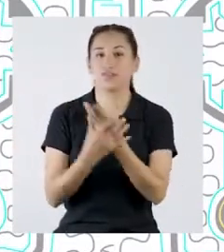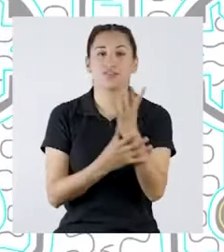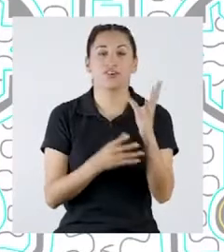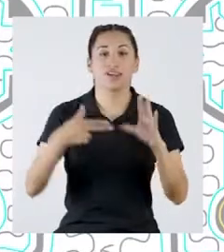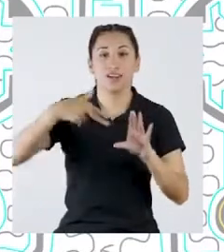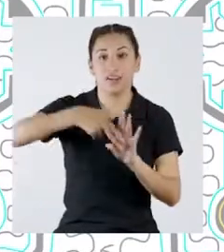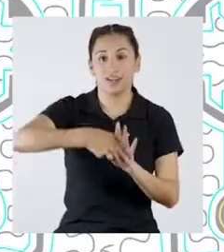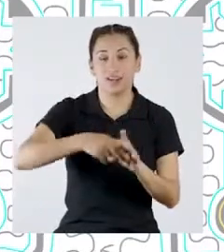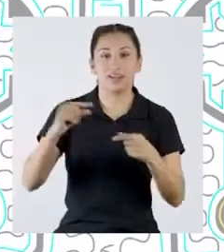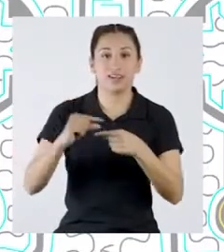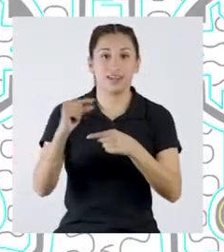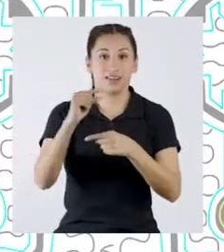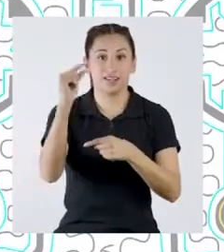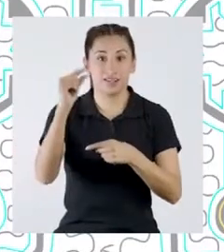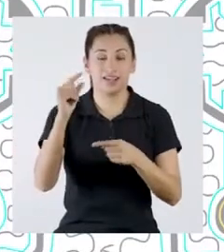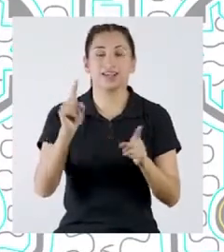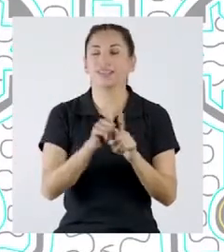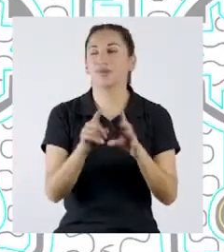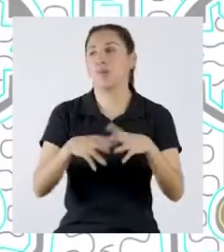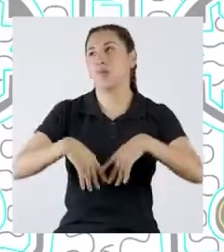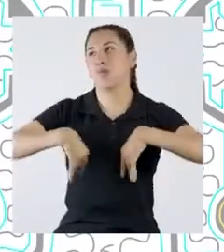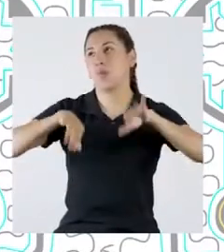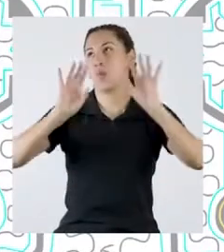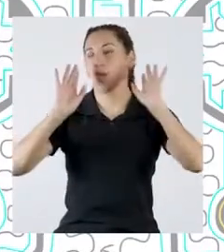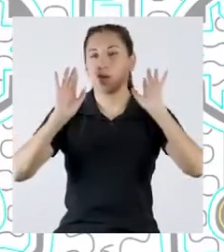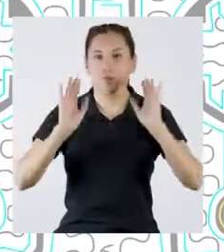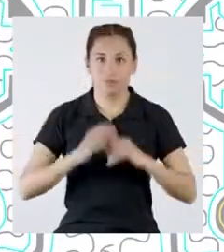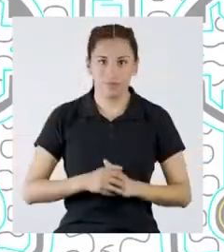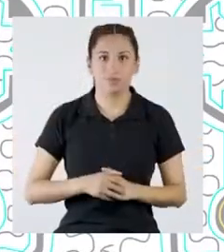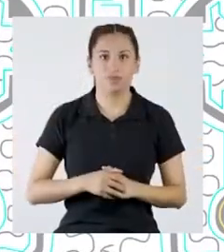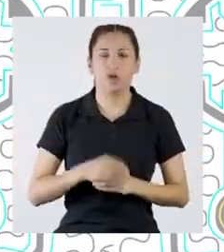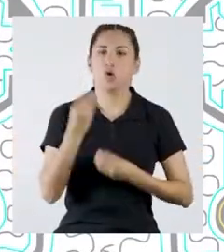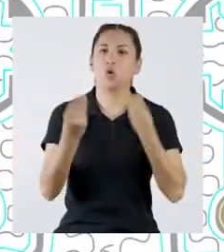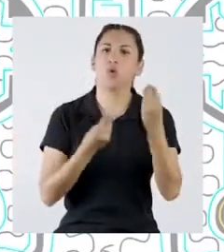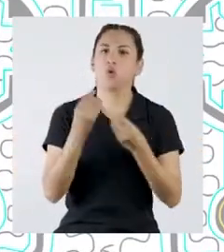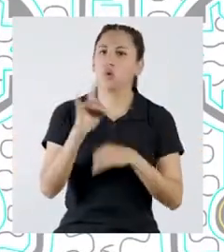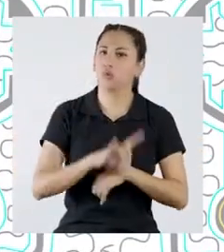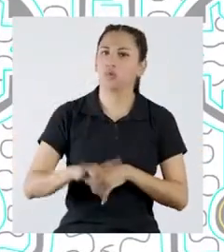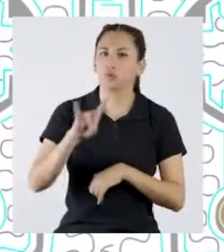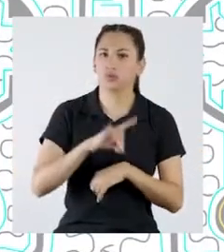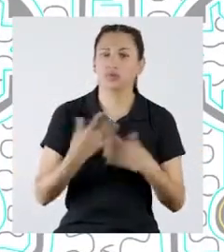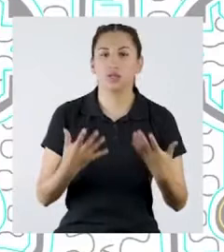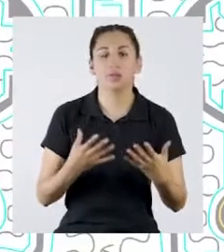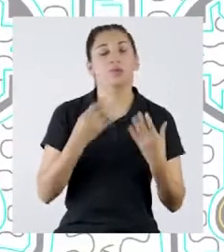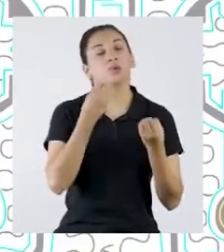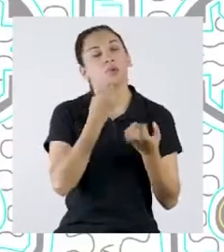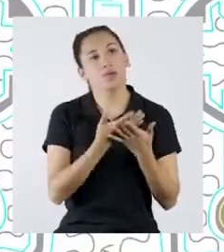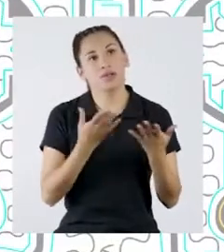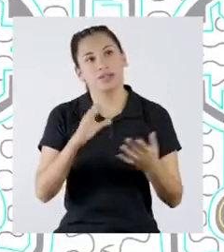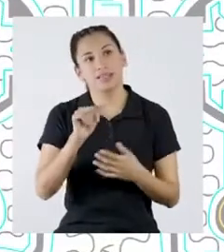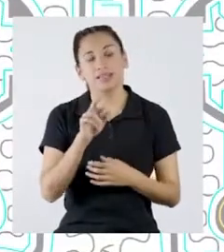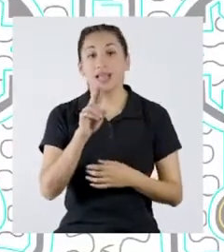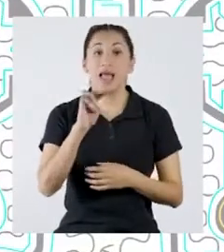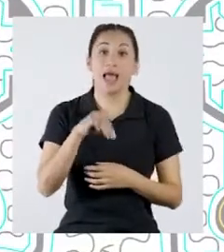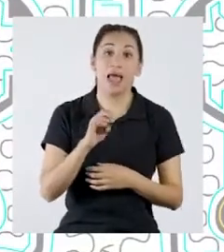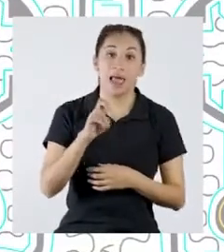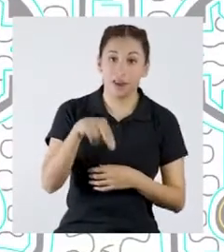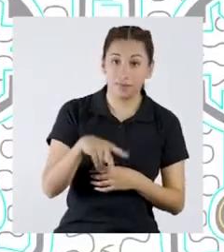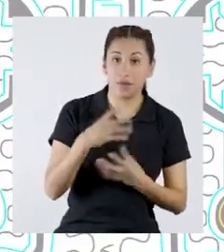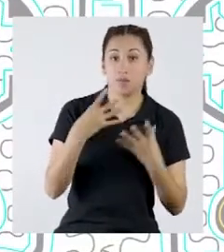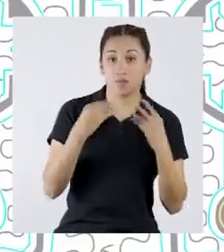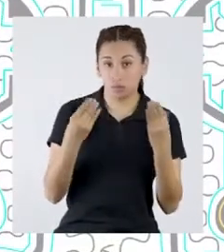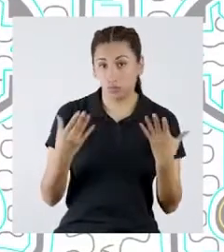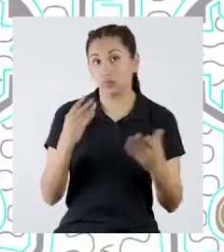los minerales, el gas natural y un montón más. ¿Y cómo los usamos? Bueno, Carmen, hay muchas